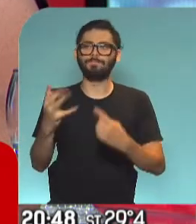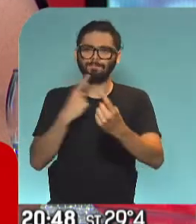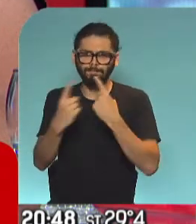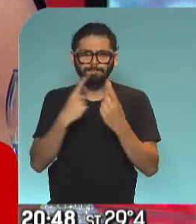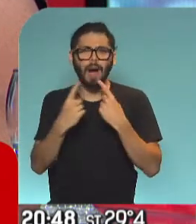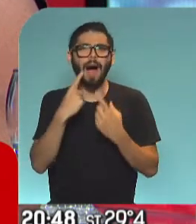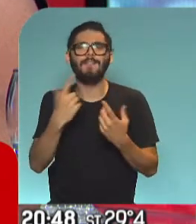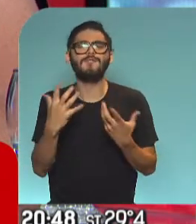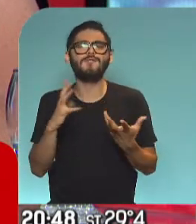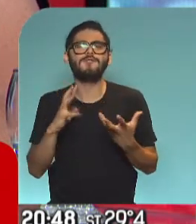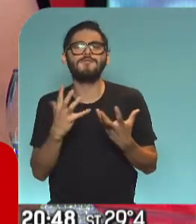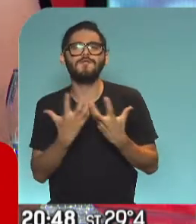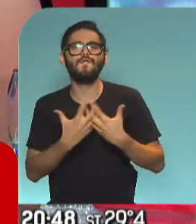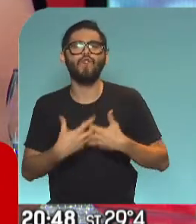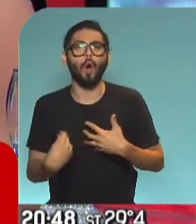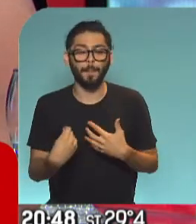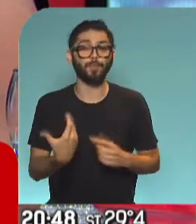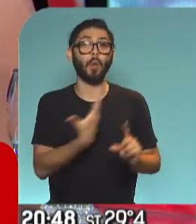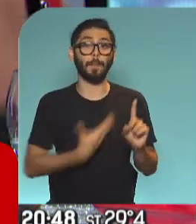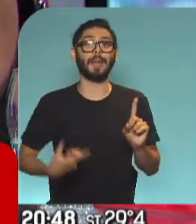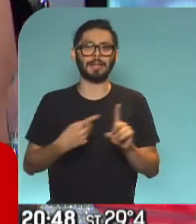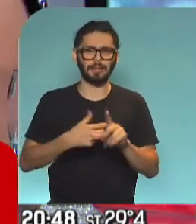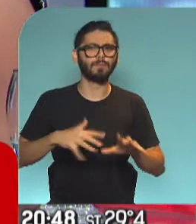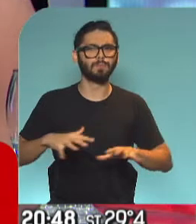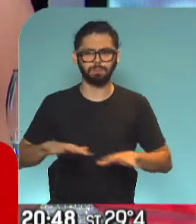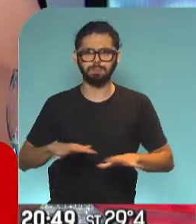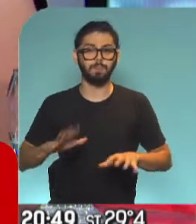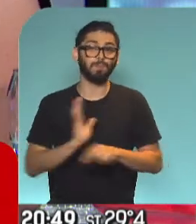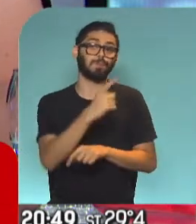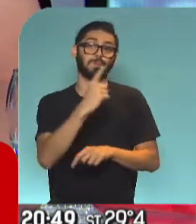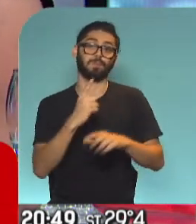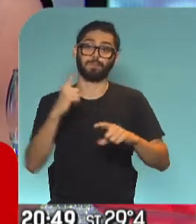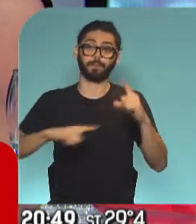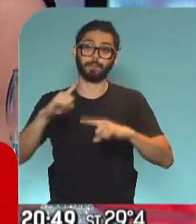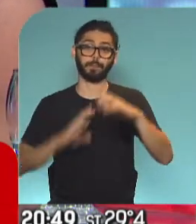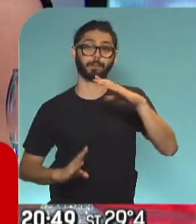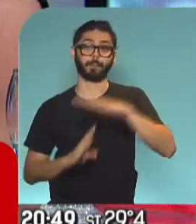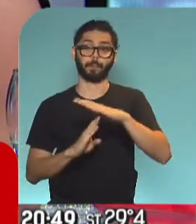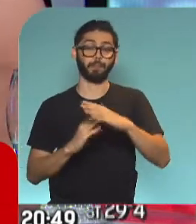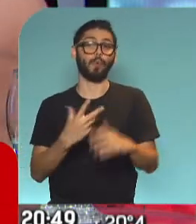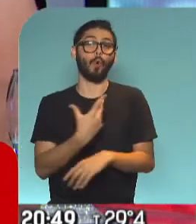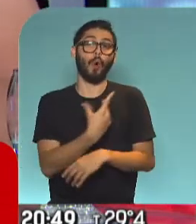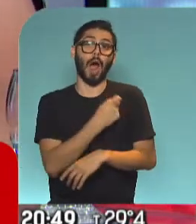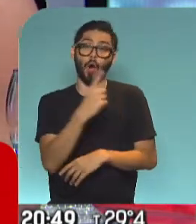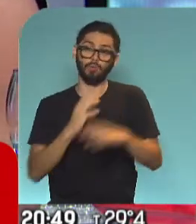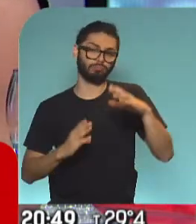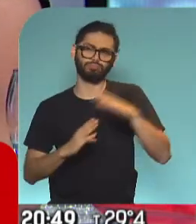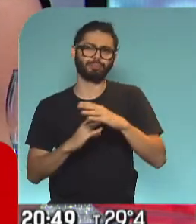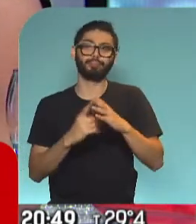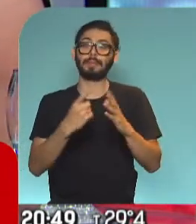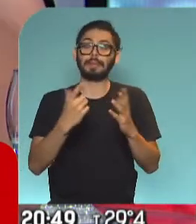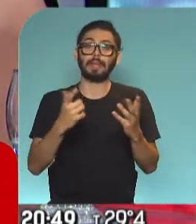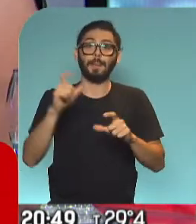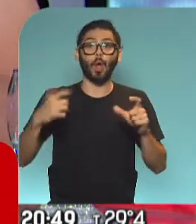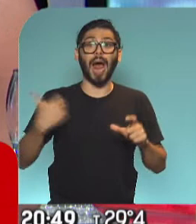proceso vemos también muy activo al presidente de la nación como comandante en jefe también del proceso de vacunación que los argentinos y las